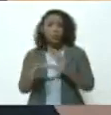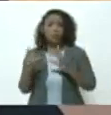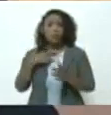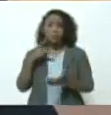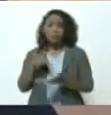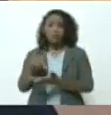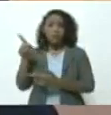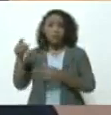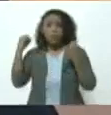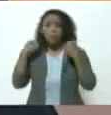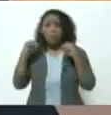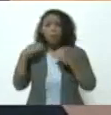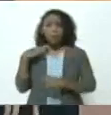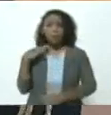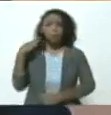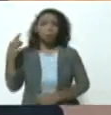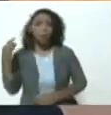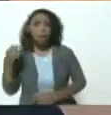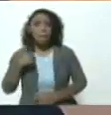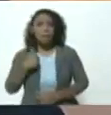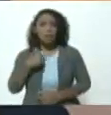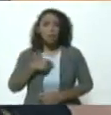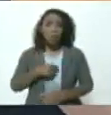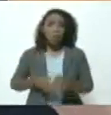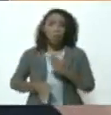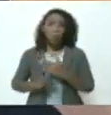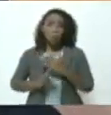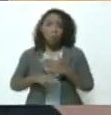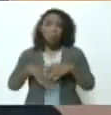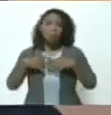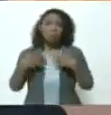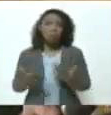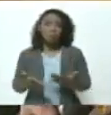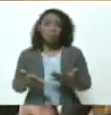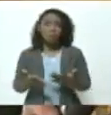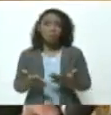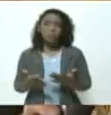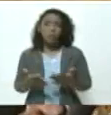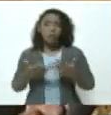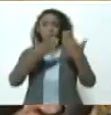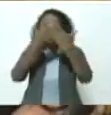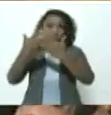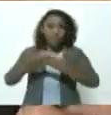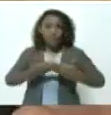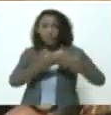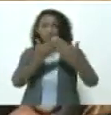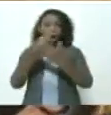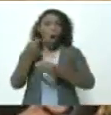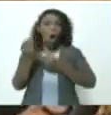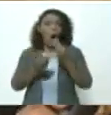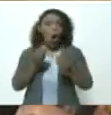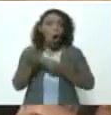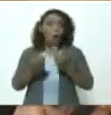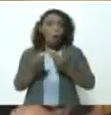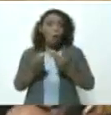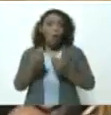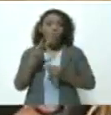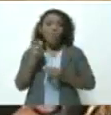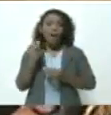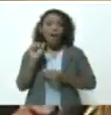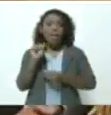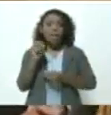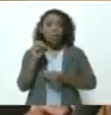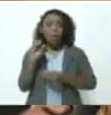al casting y me eligieron. Y obviamente tuve que estudiar cómo un vasco, Ander Riesco,